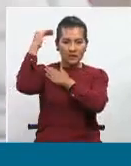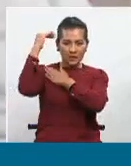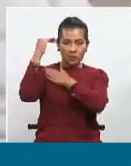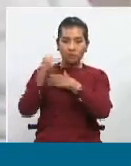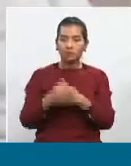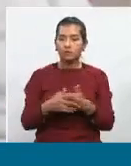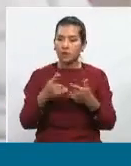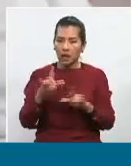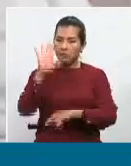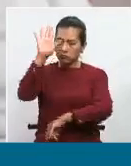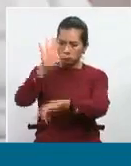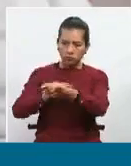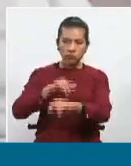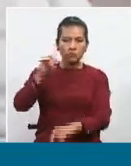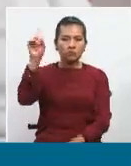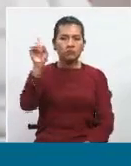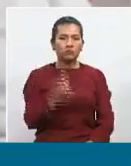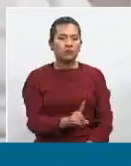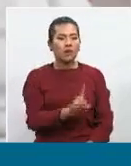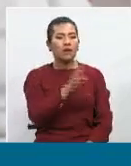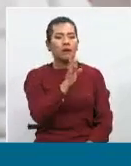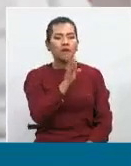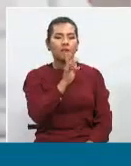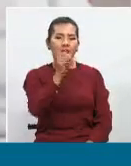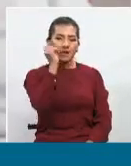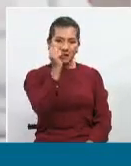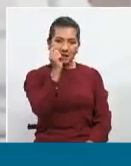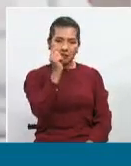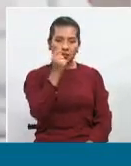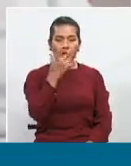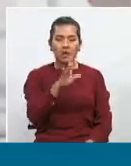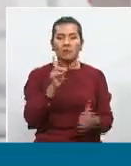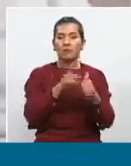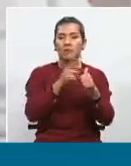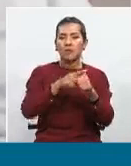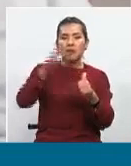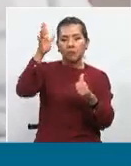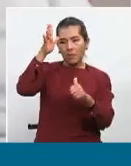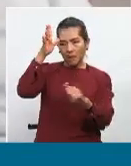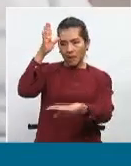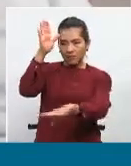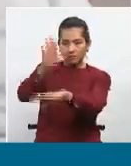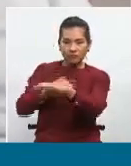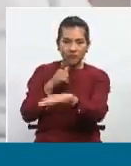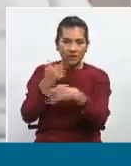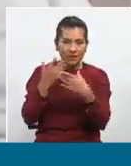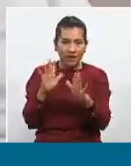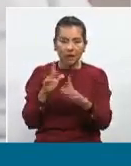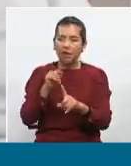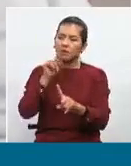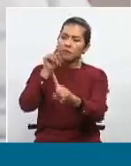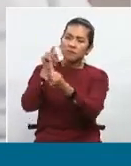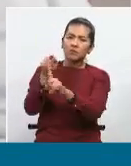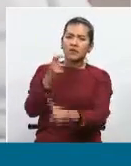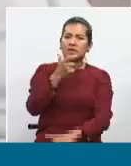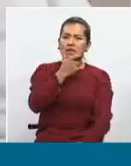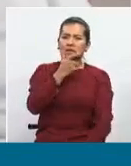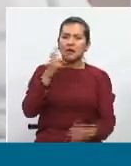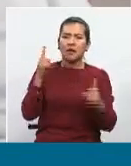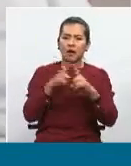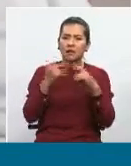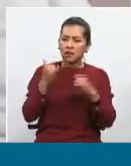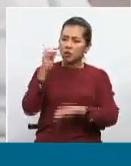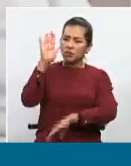Tenía que habérselo citado para que haga sus declaraciones. Se lo hizo al padre, pero no se lo hizo a Luis Fernando Camacho hasta el día de